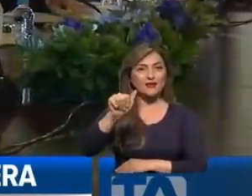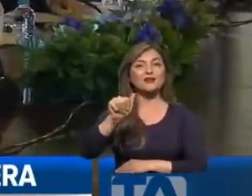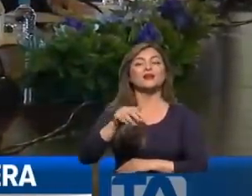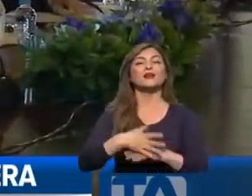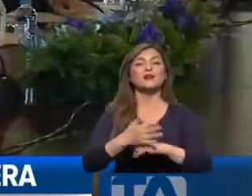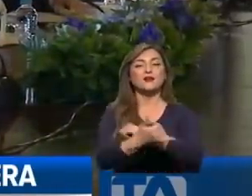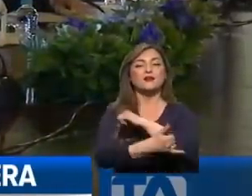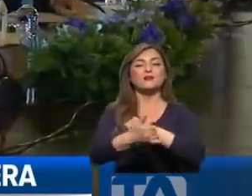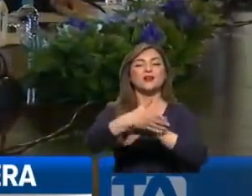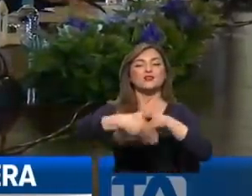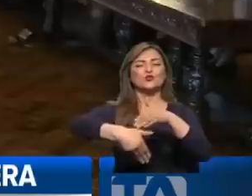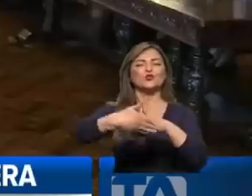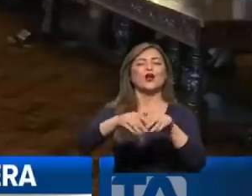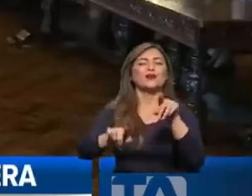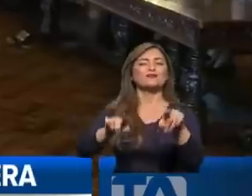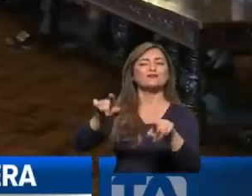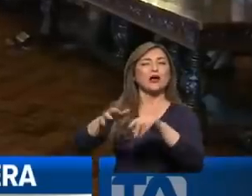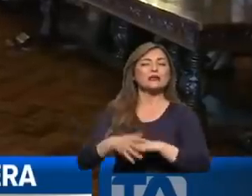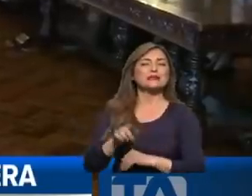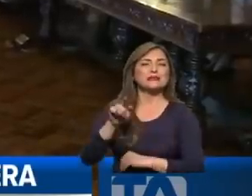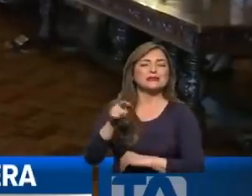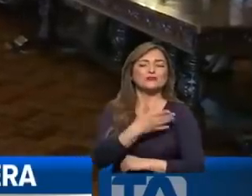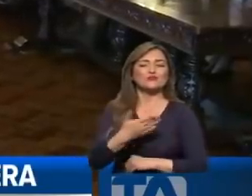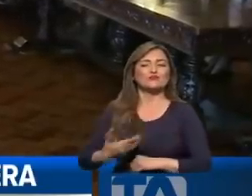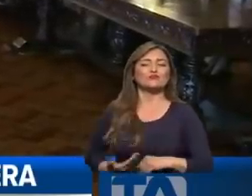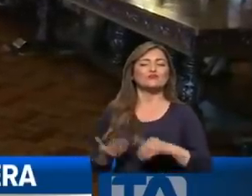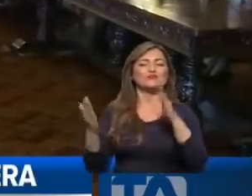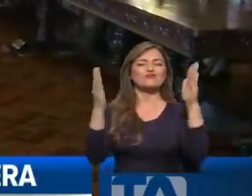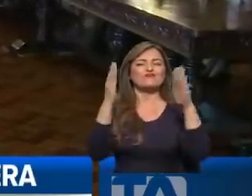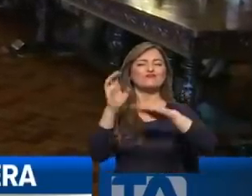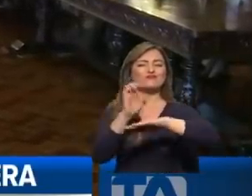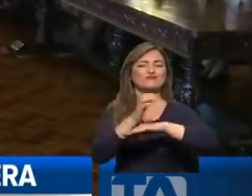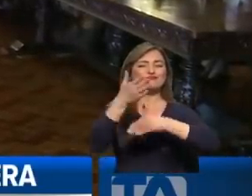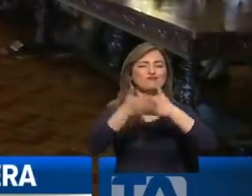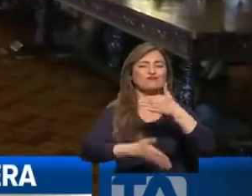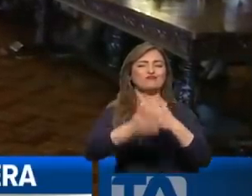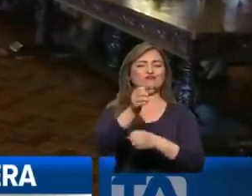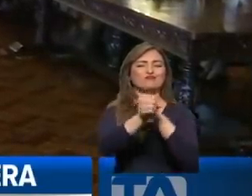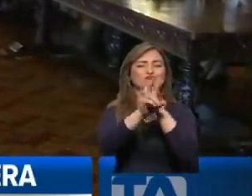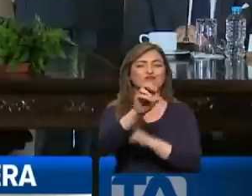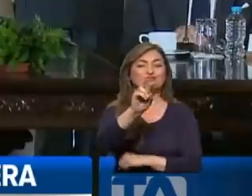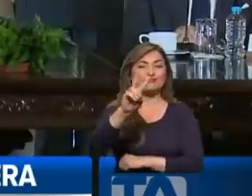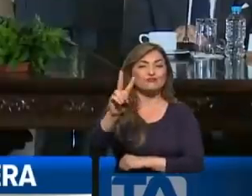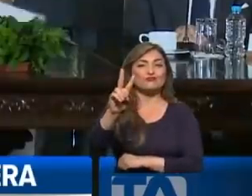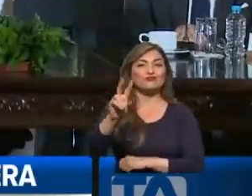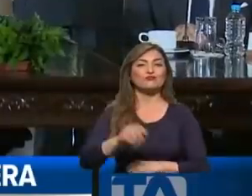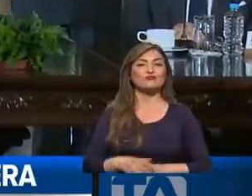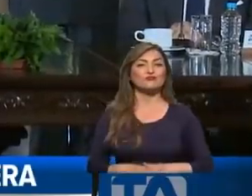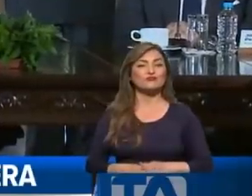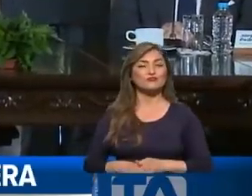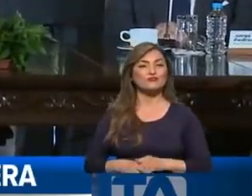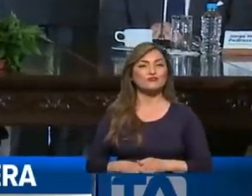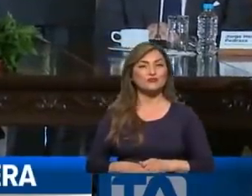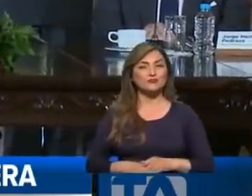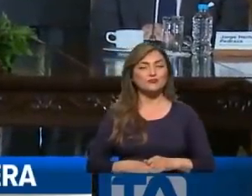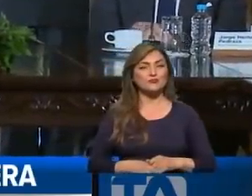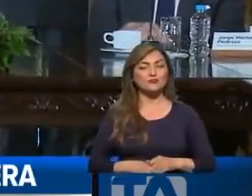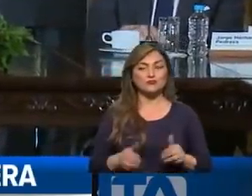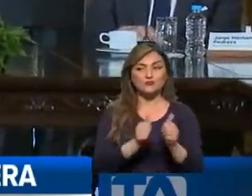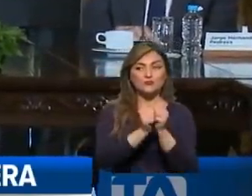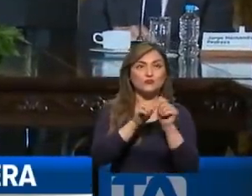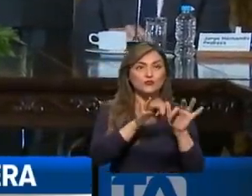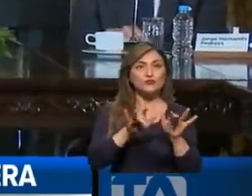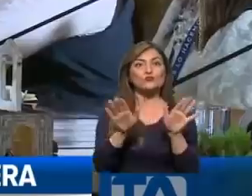cuya presidencia pro tempore la ejerce el Ecuador hasta 2022. En ese marco, junto al